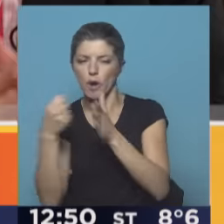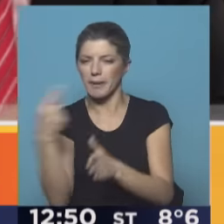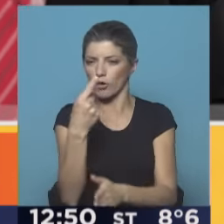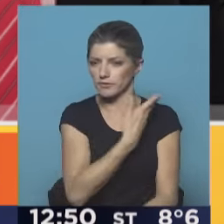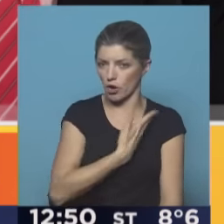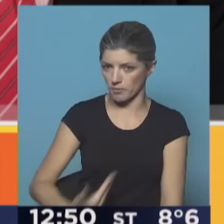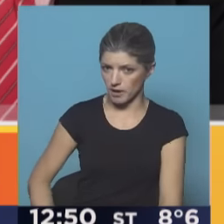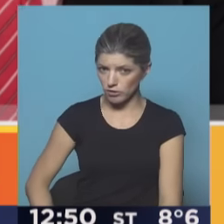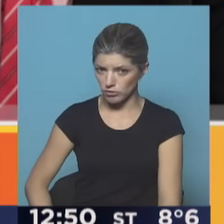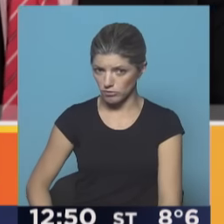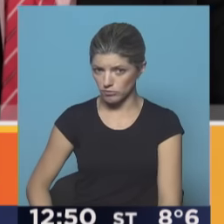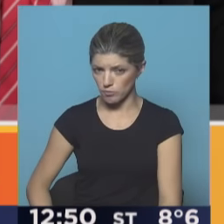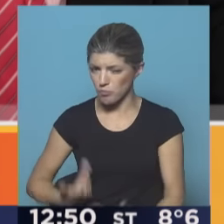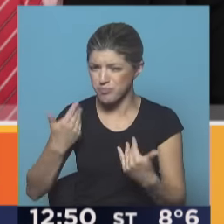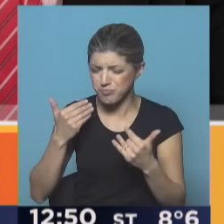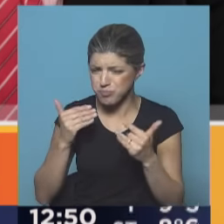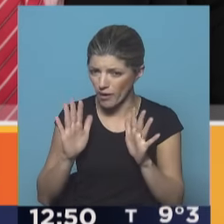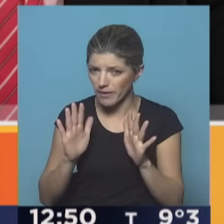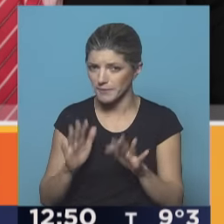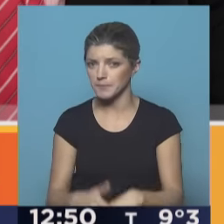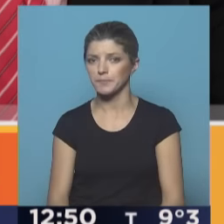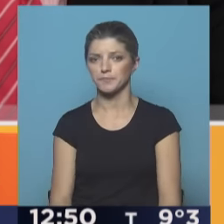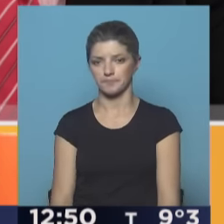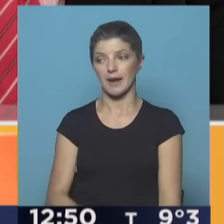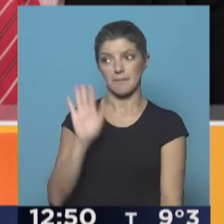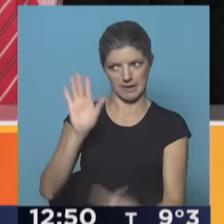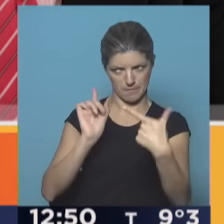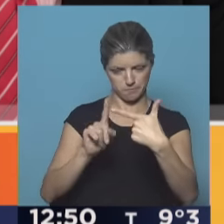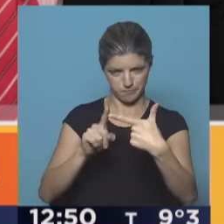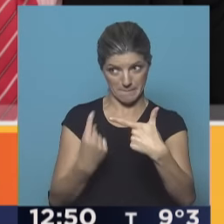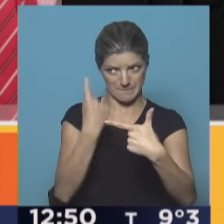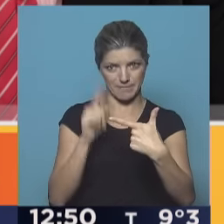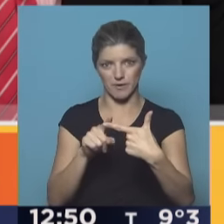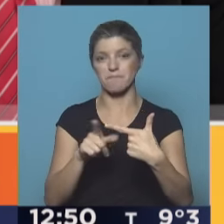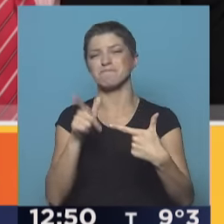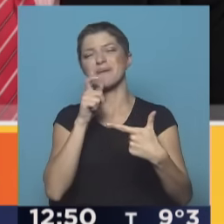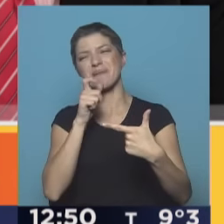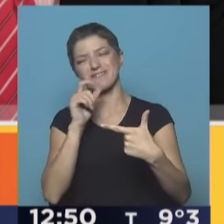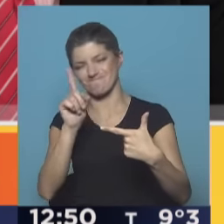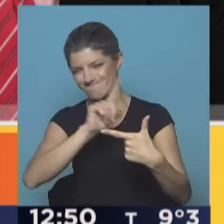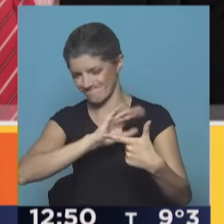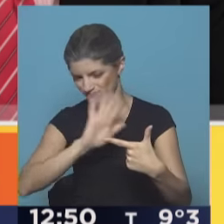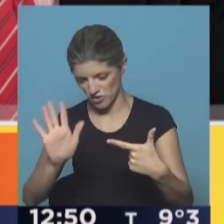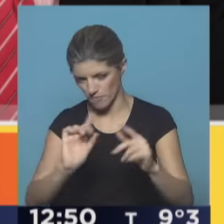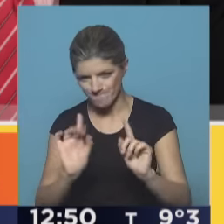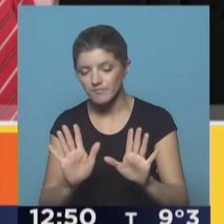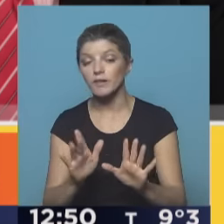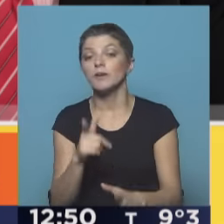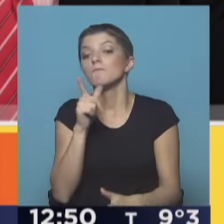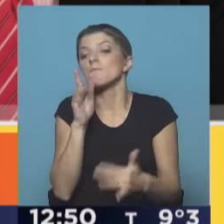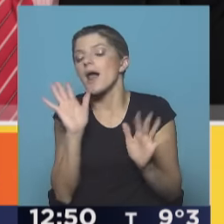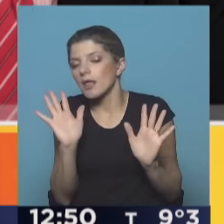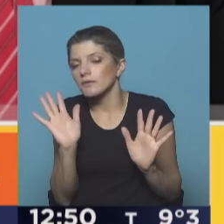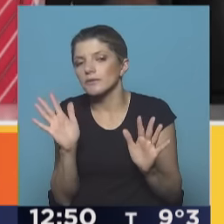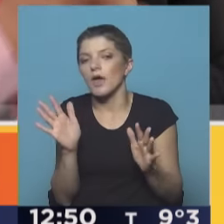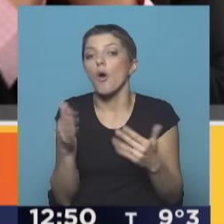guiño desde el exterior eh empiezo por el segundo no no lo creo no lo creo no hay que descartar nada